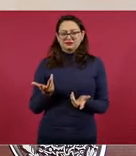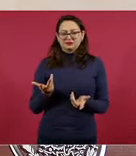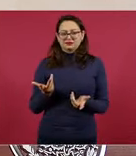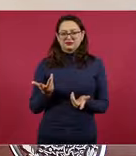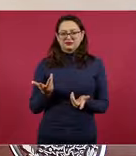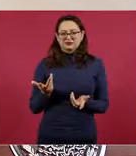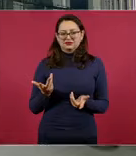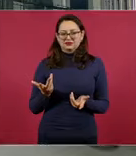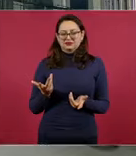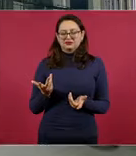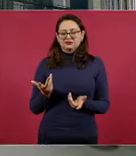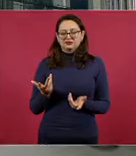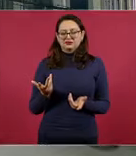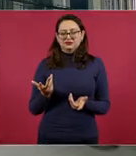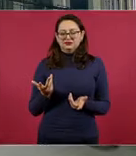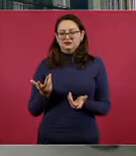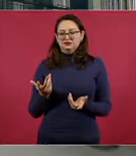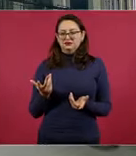está